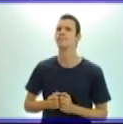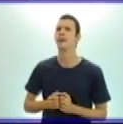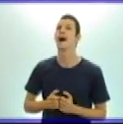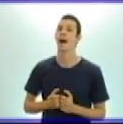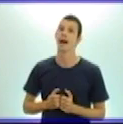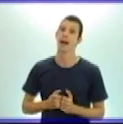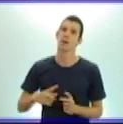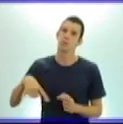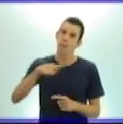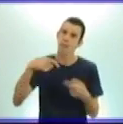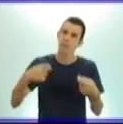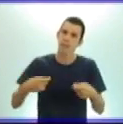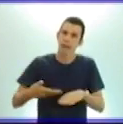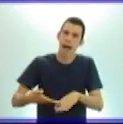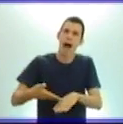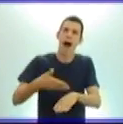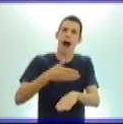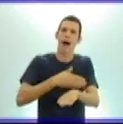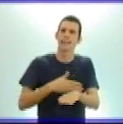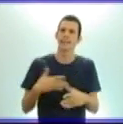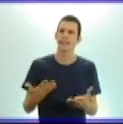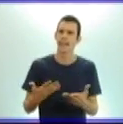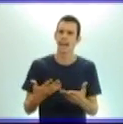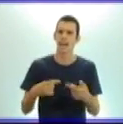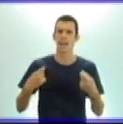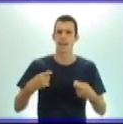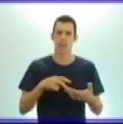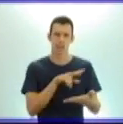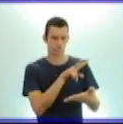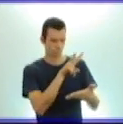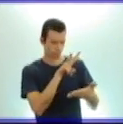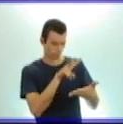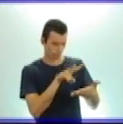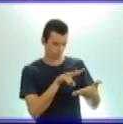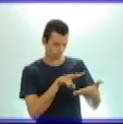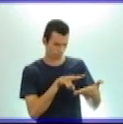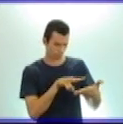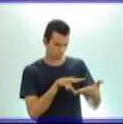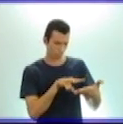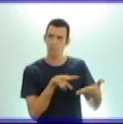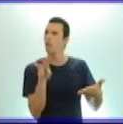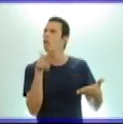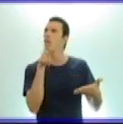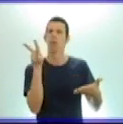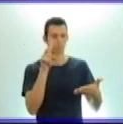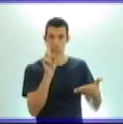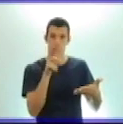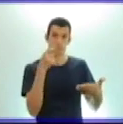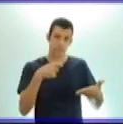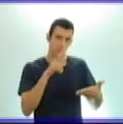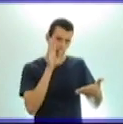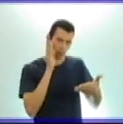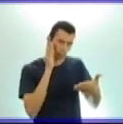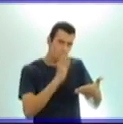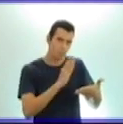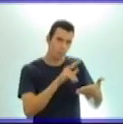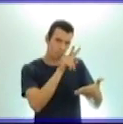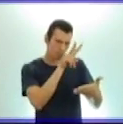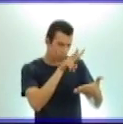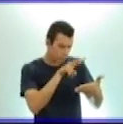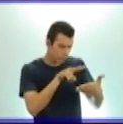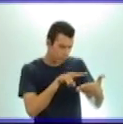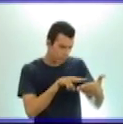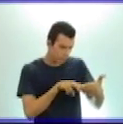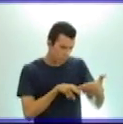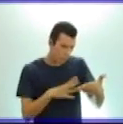que primeramente realice una lectura en silencio, una lectura total del texto, luego